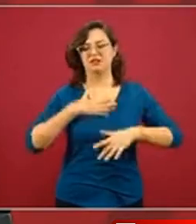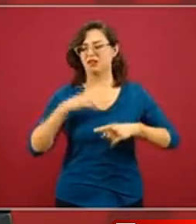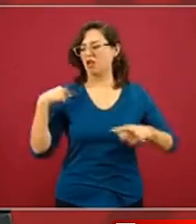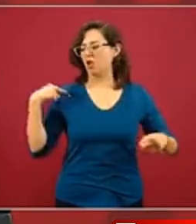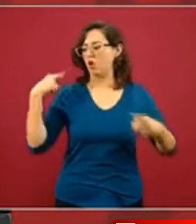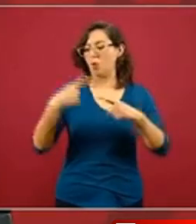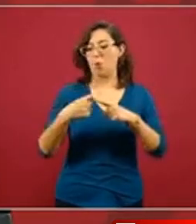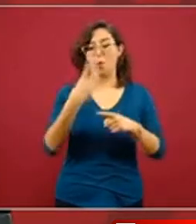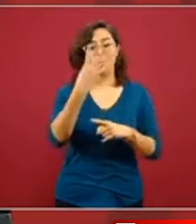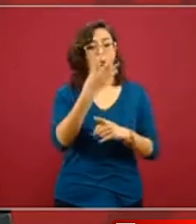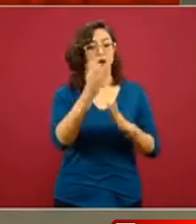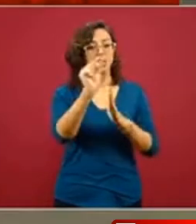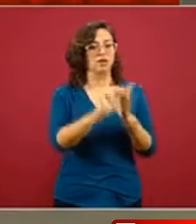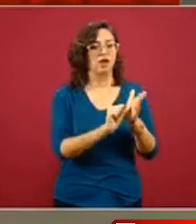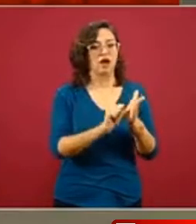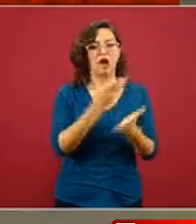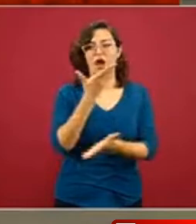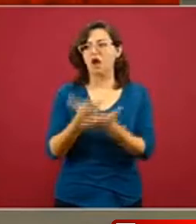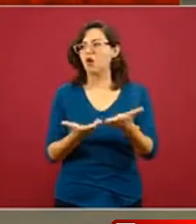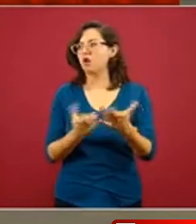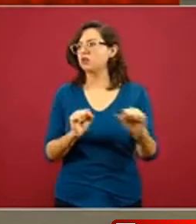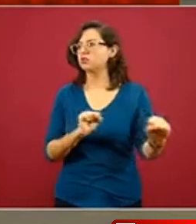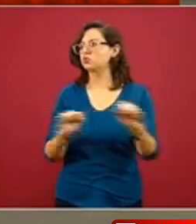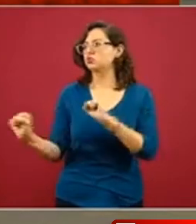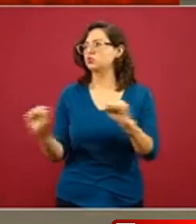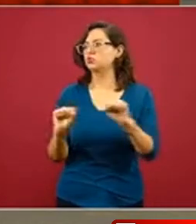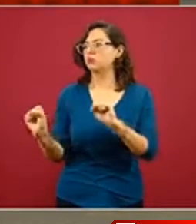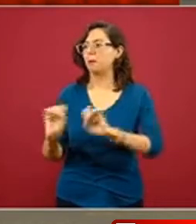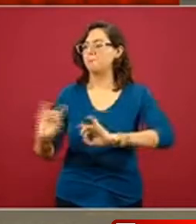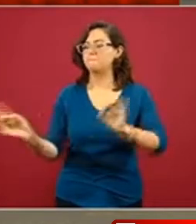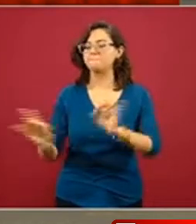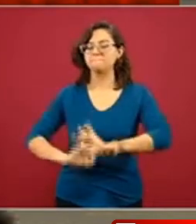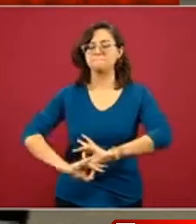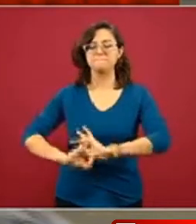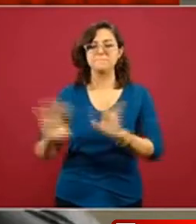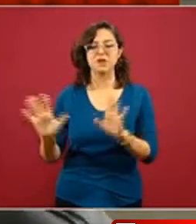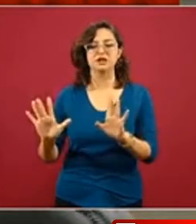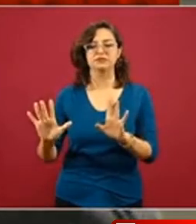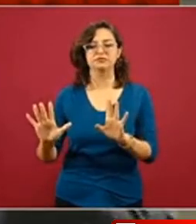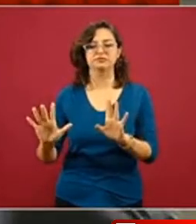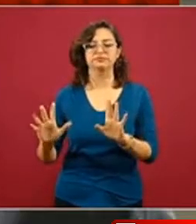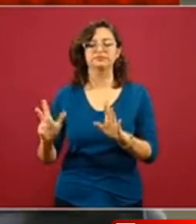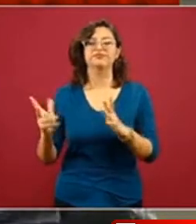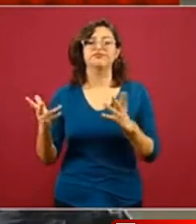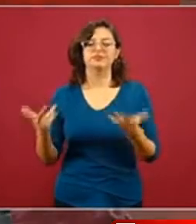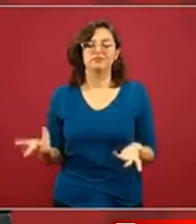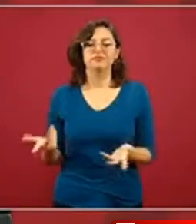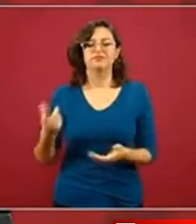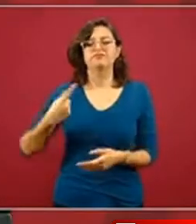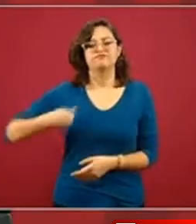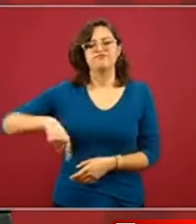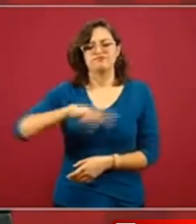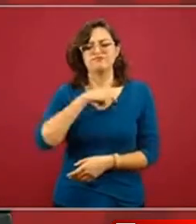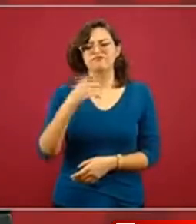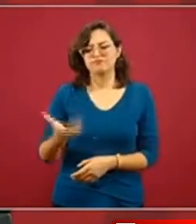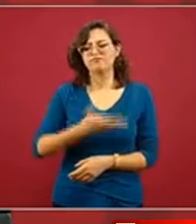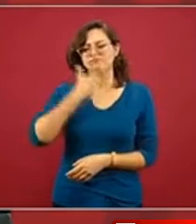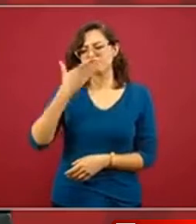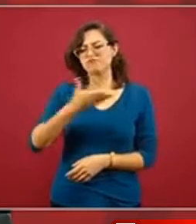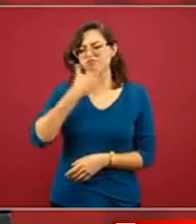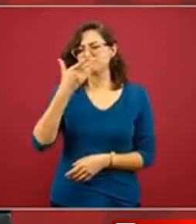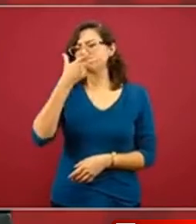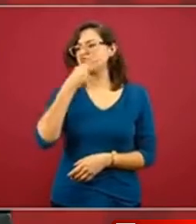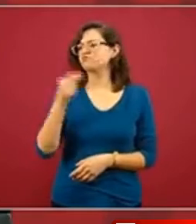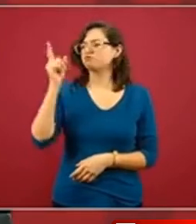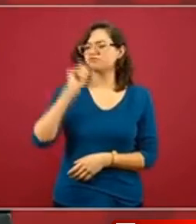meses, ante un evento nuevo, súbito, como son los sismos, aunque estamos en general acostumbradas y